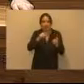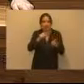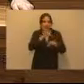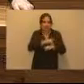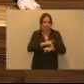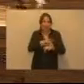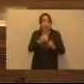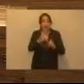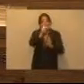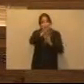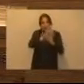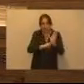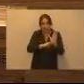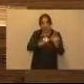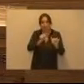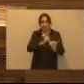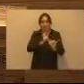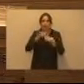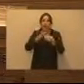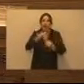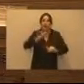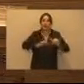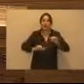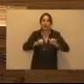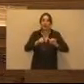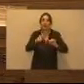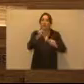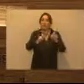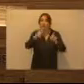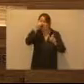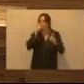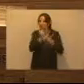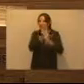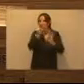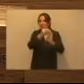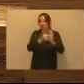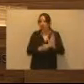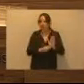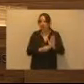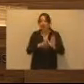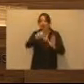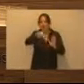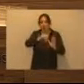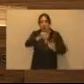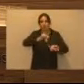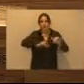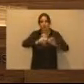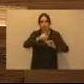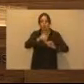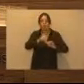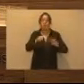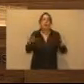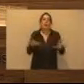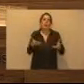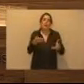las listas de espera quirúrgica se incluyen todos los pacientes pendientes de una intervención quirúrgica no